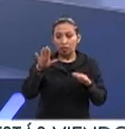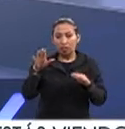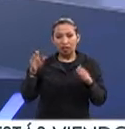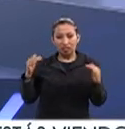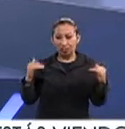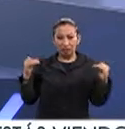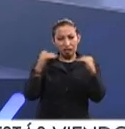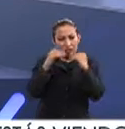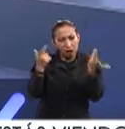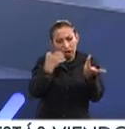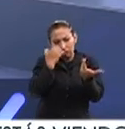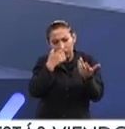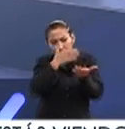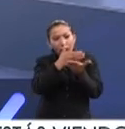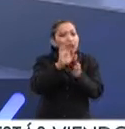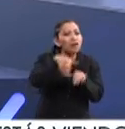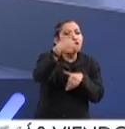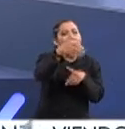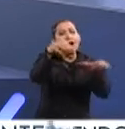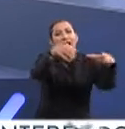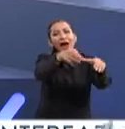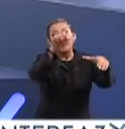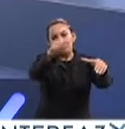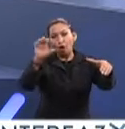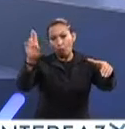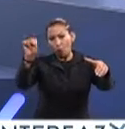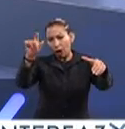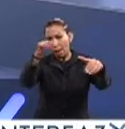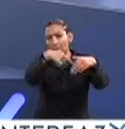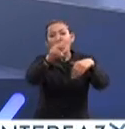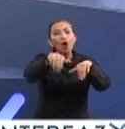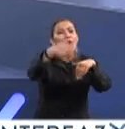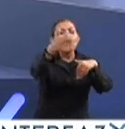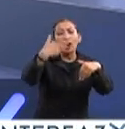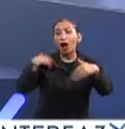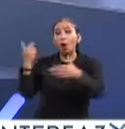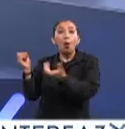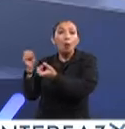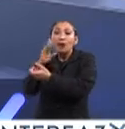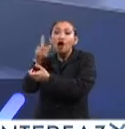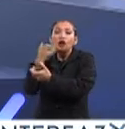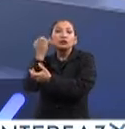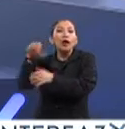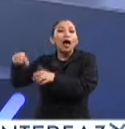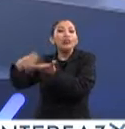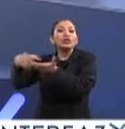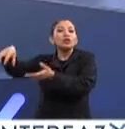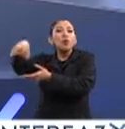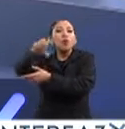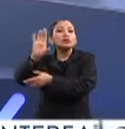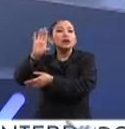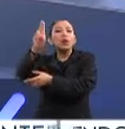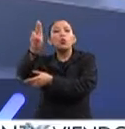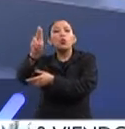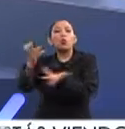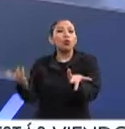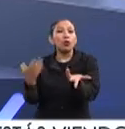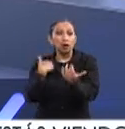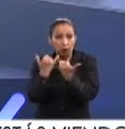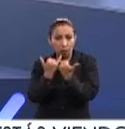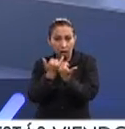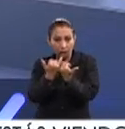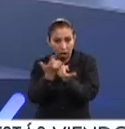CEU? ¿Cómo es este comparativo? O sea, ¿cómo cuando el egresado termina en una FES tiene los